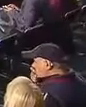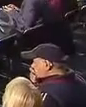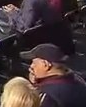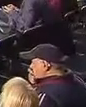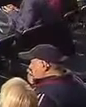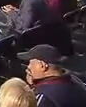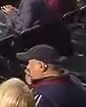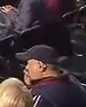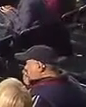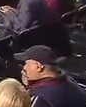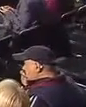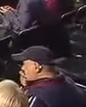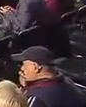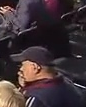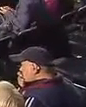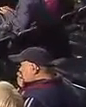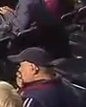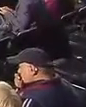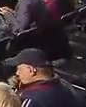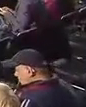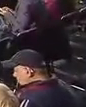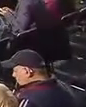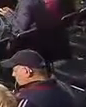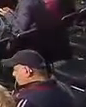Que es interesante.